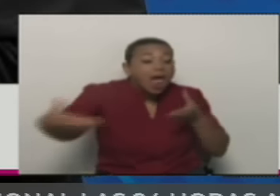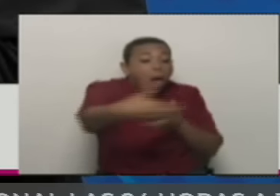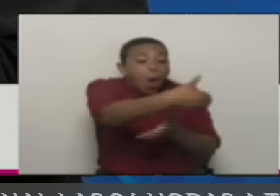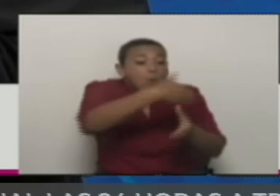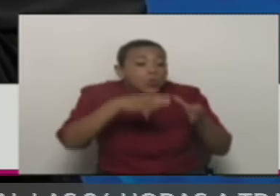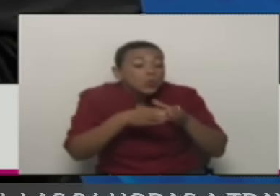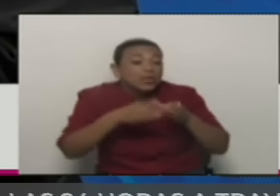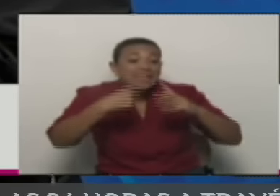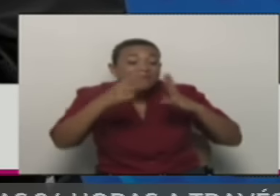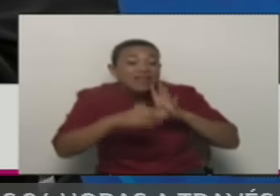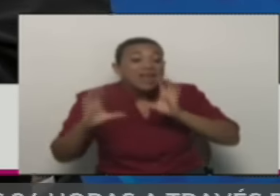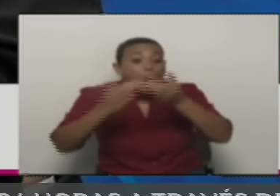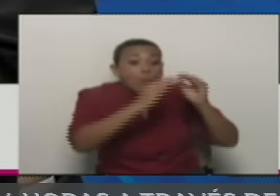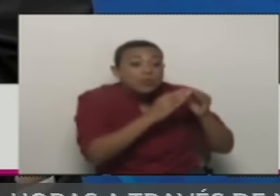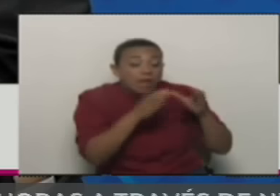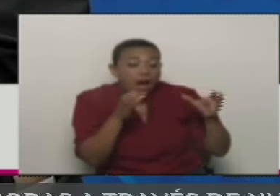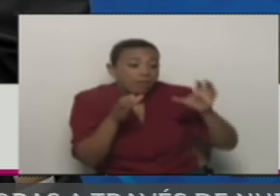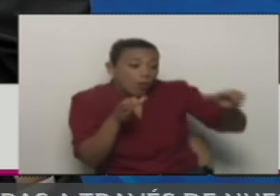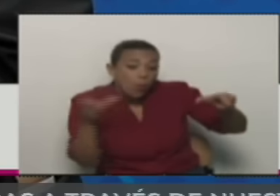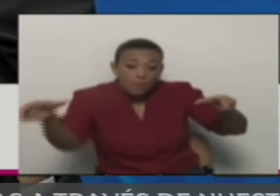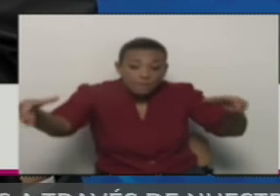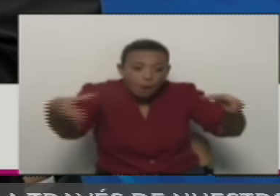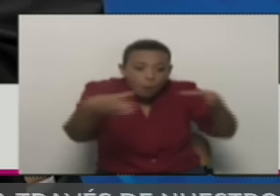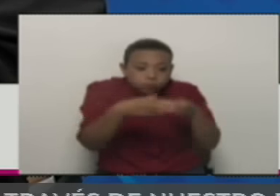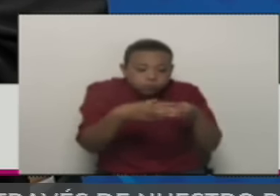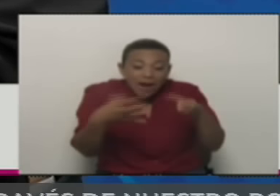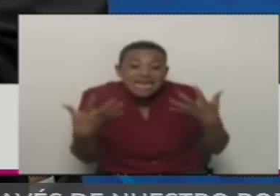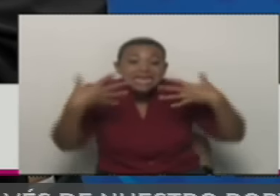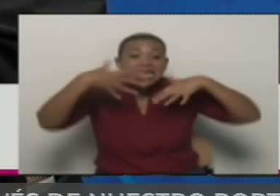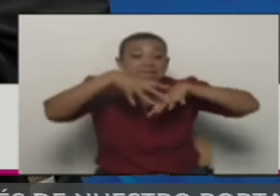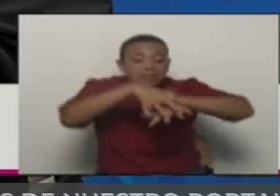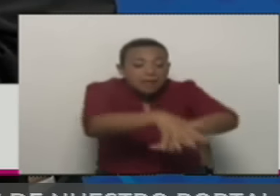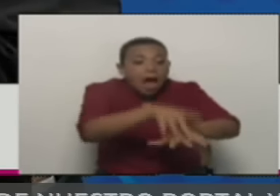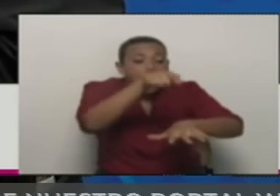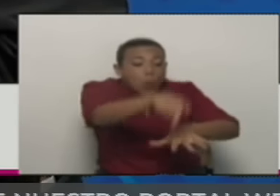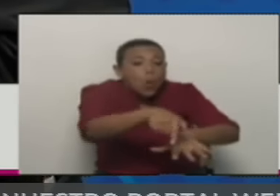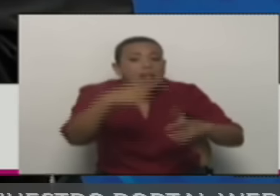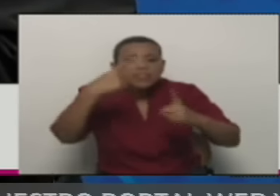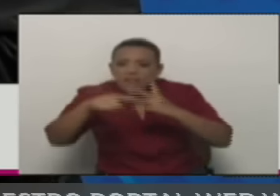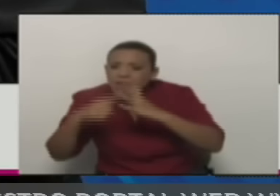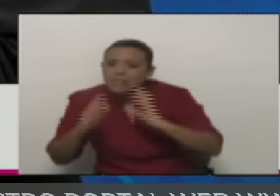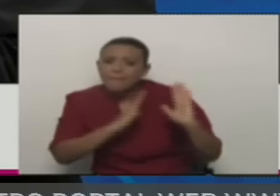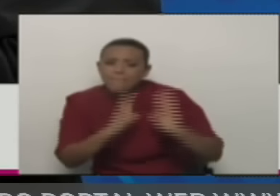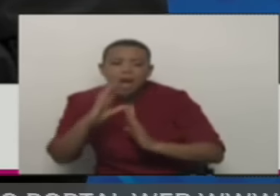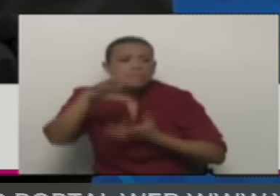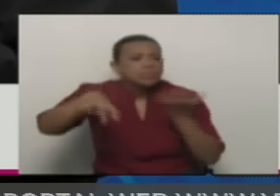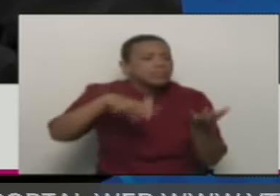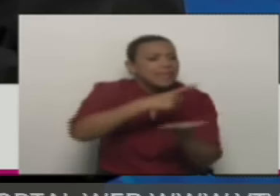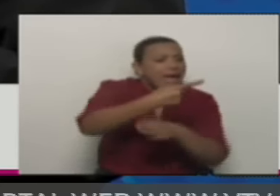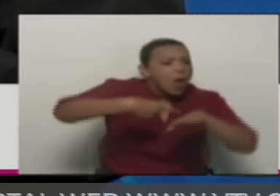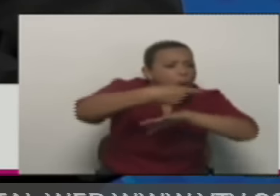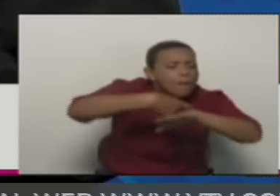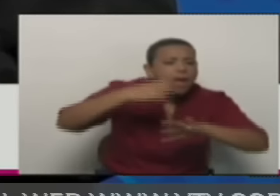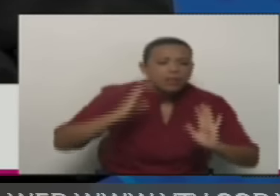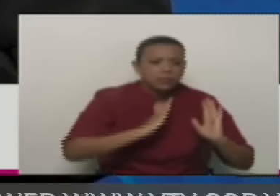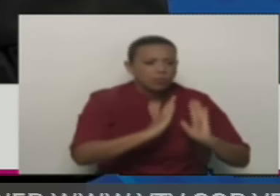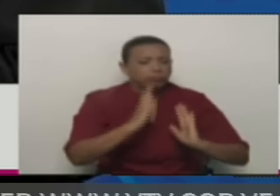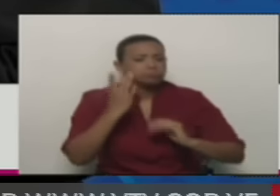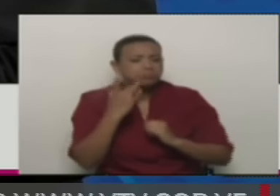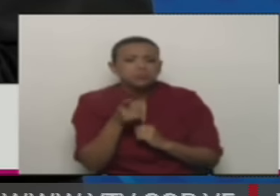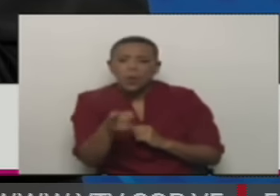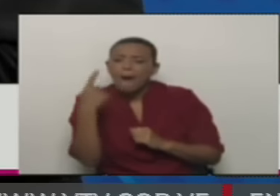varias comunas. Y es la forma de integrar los diferentes planes de gobierno. Eso es fundamental. A veces